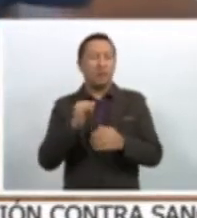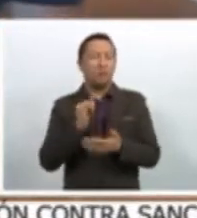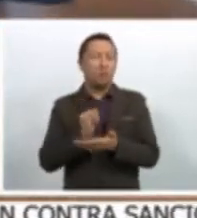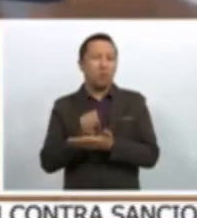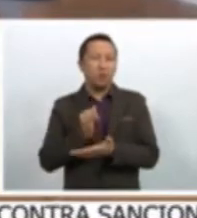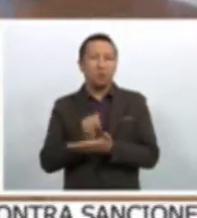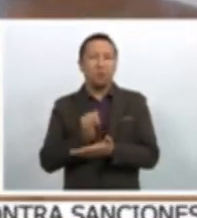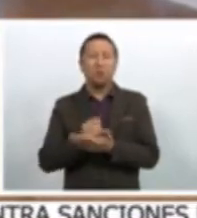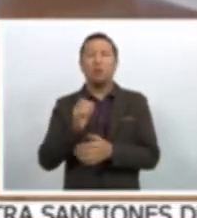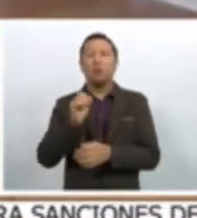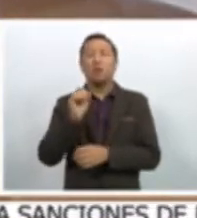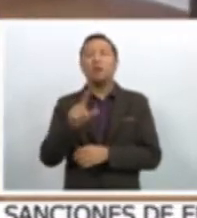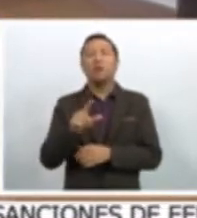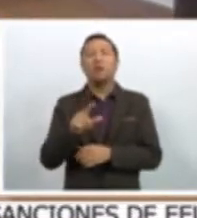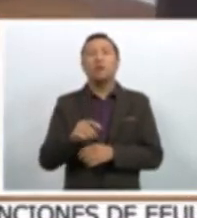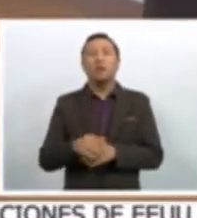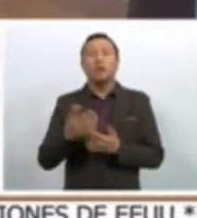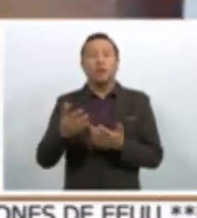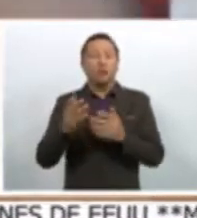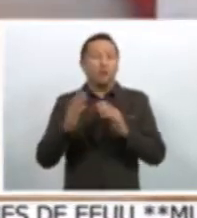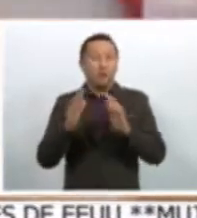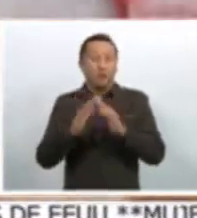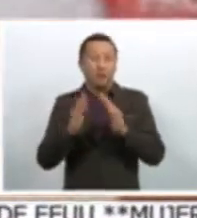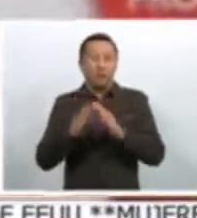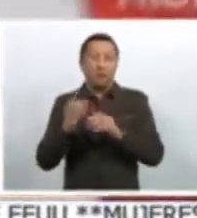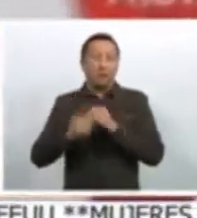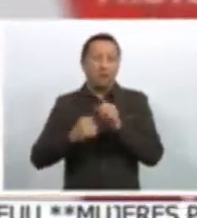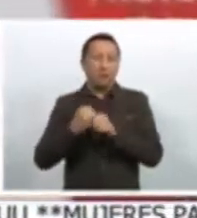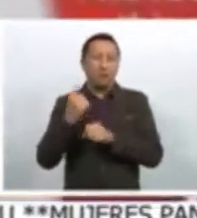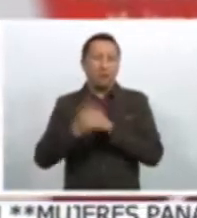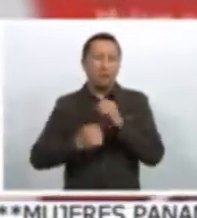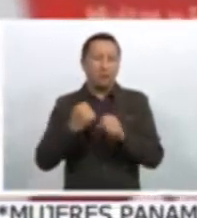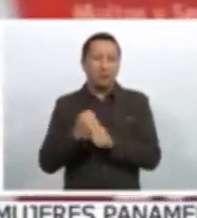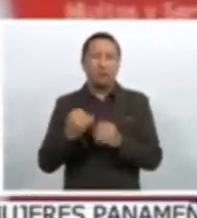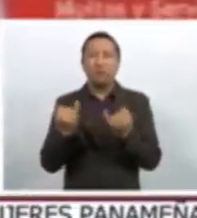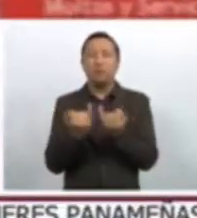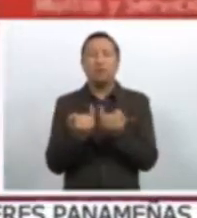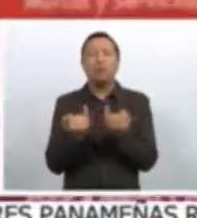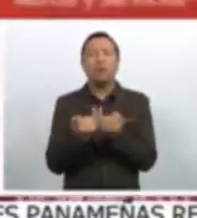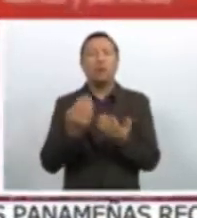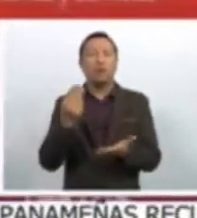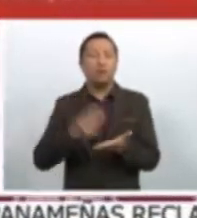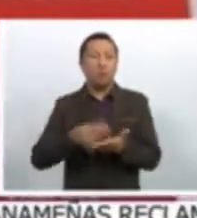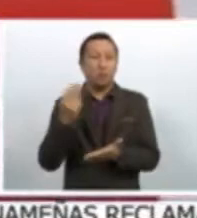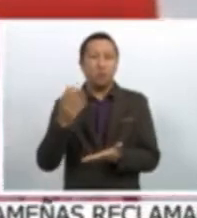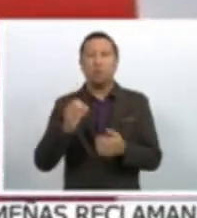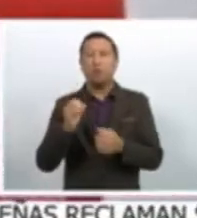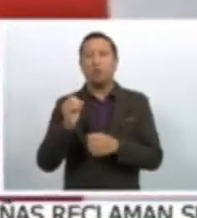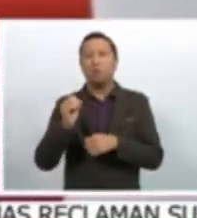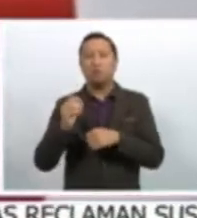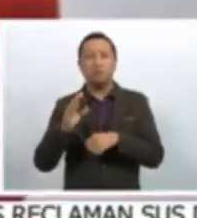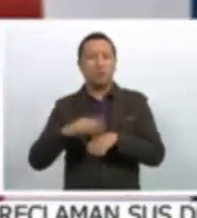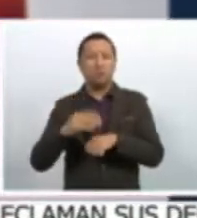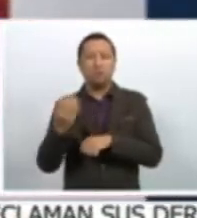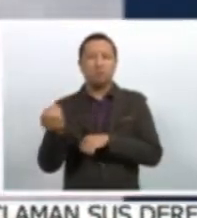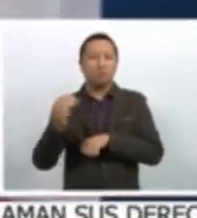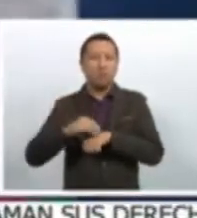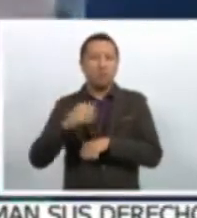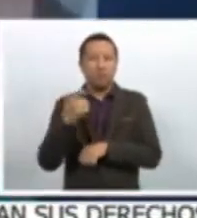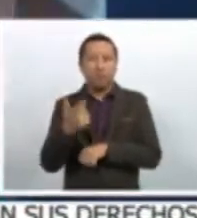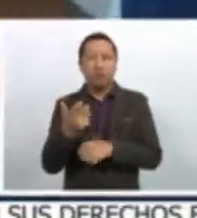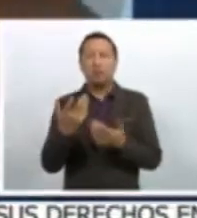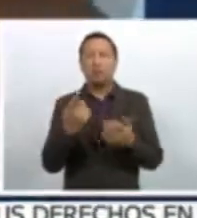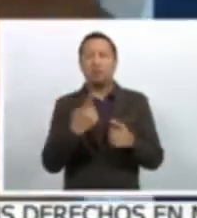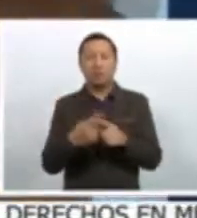predial. Asimismo, ofrece rebajas de hasta un 30% en multas, recargos y servicios en la Dirección de Protección Civil y